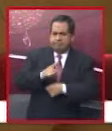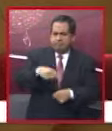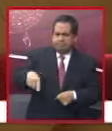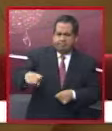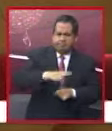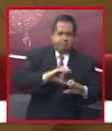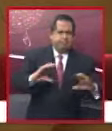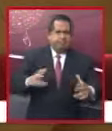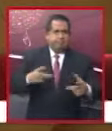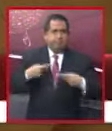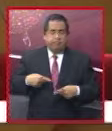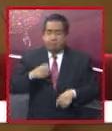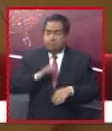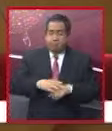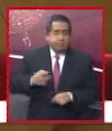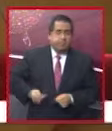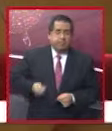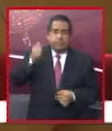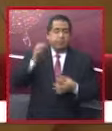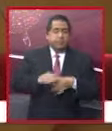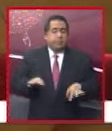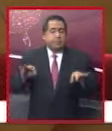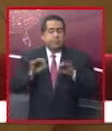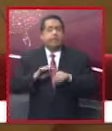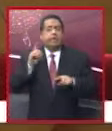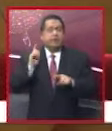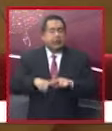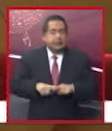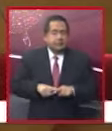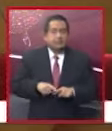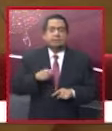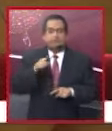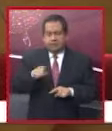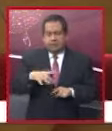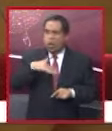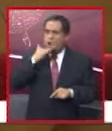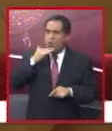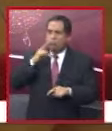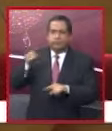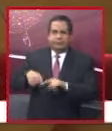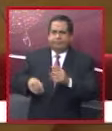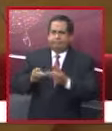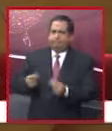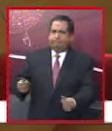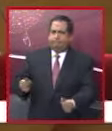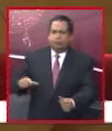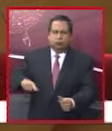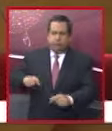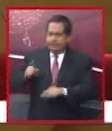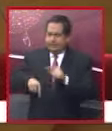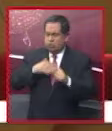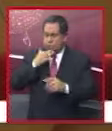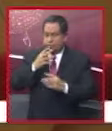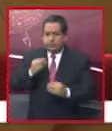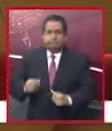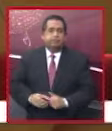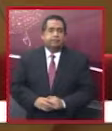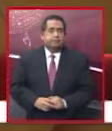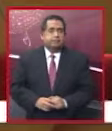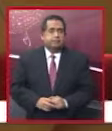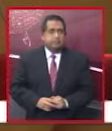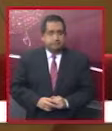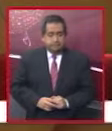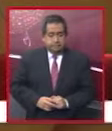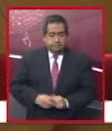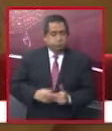cual consiste primordialmente en la erradicación de la corrupción en el ejercicio del gobierno. El